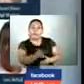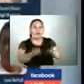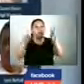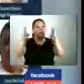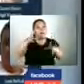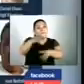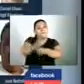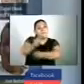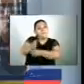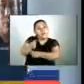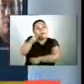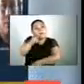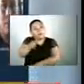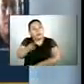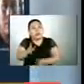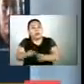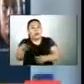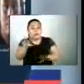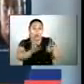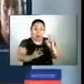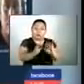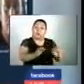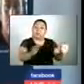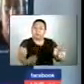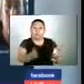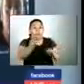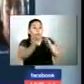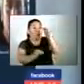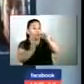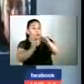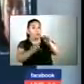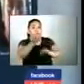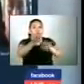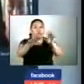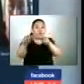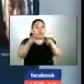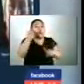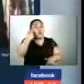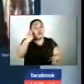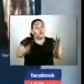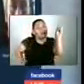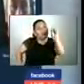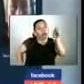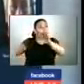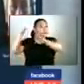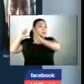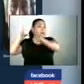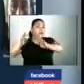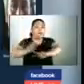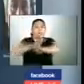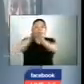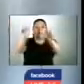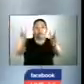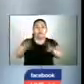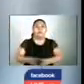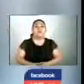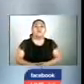sexuales. La mayoría de víctimas son menores. Las detenciones se realizaron en San Salvador, Sonsonate y La Paz.